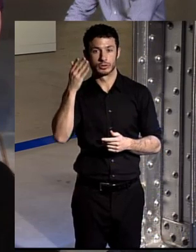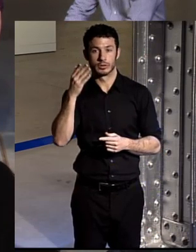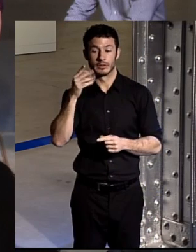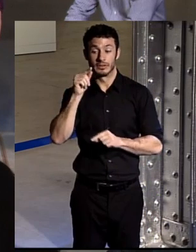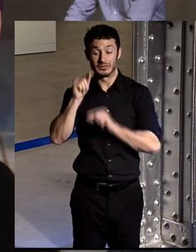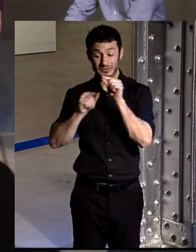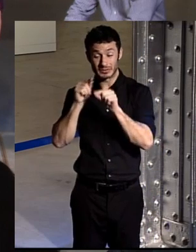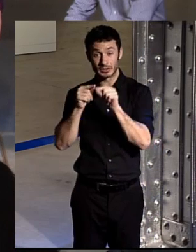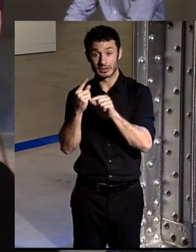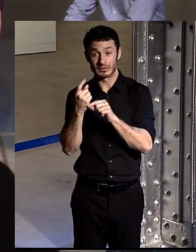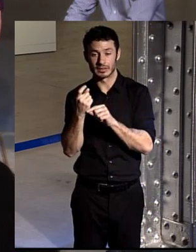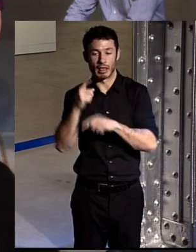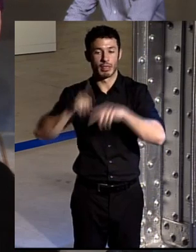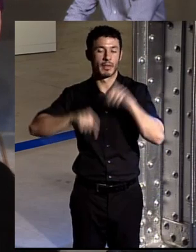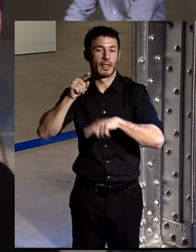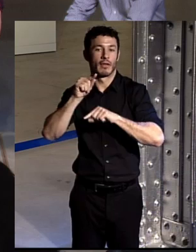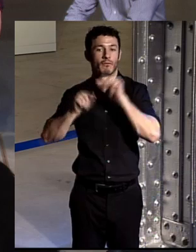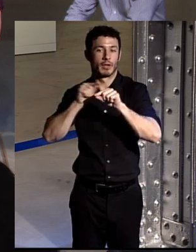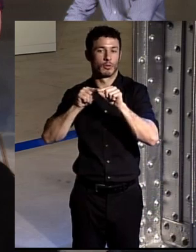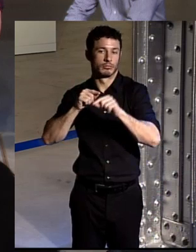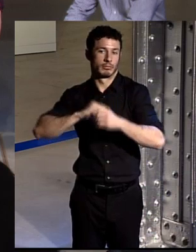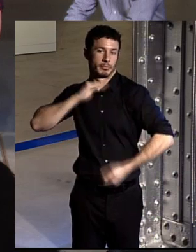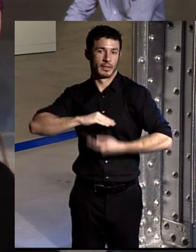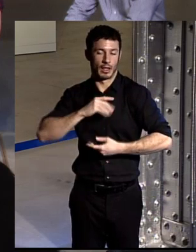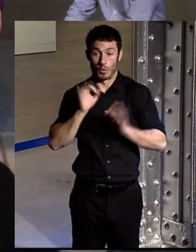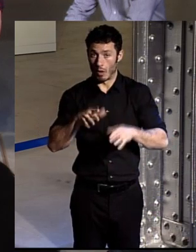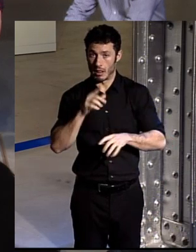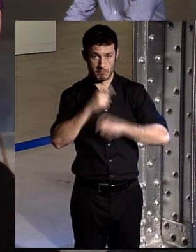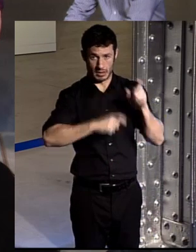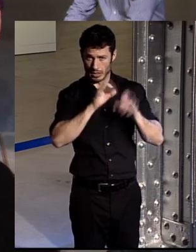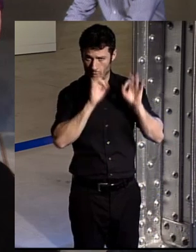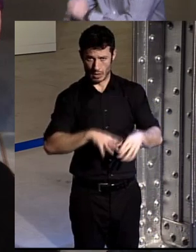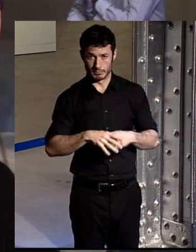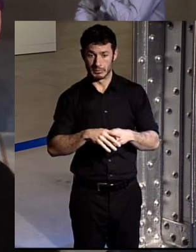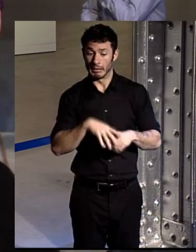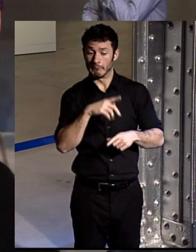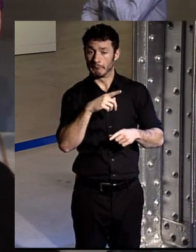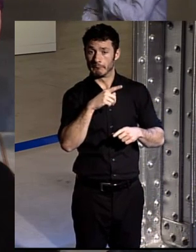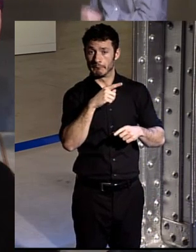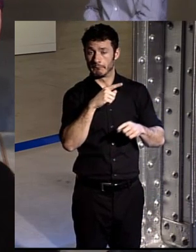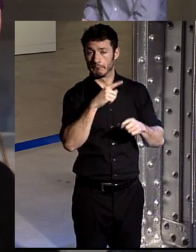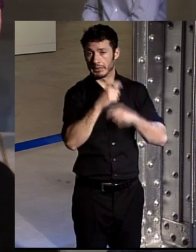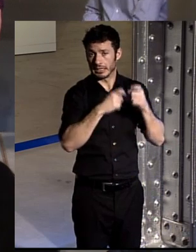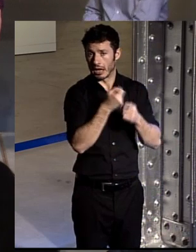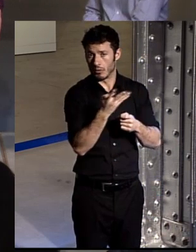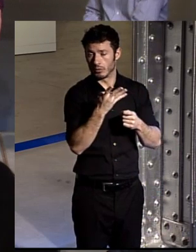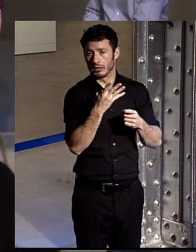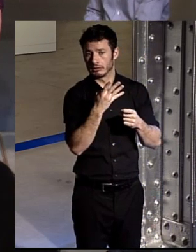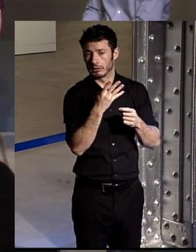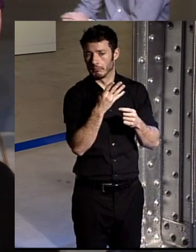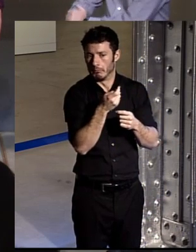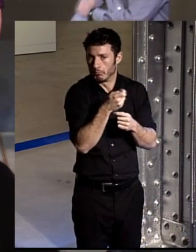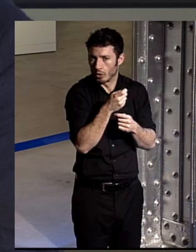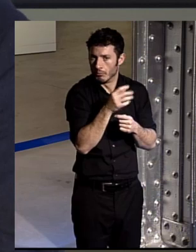dosis infectiva va a depender del virus, lo mismo que las bacterias, Hay bacterias que con muy poca dosis, pues muy pocos individuos pueden producir